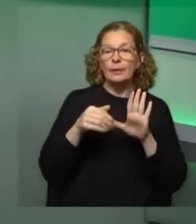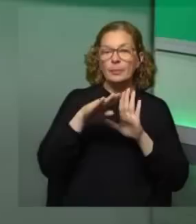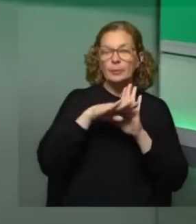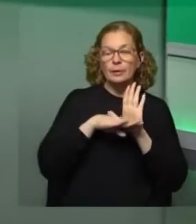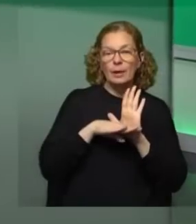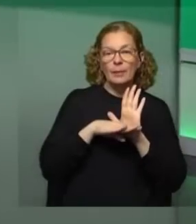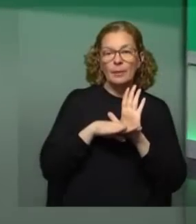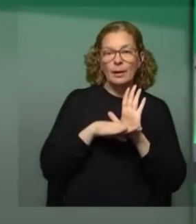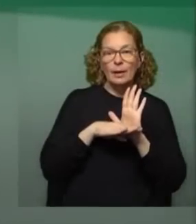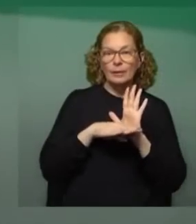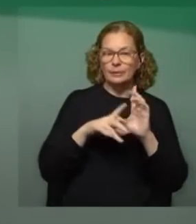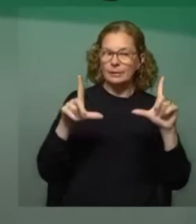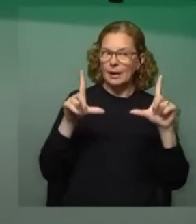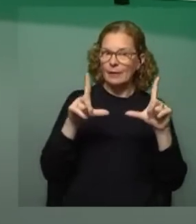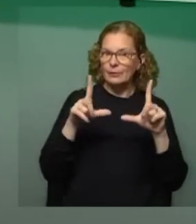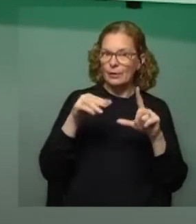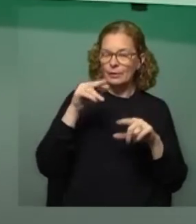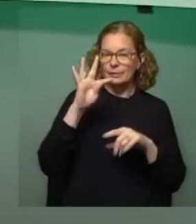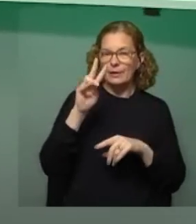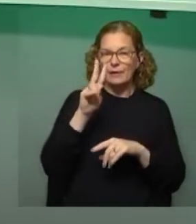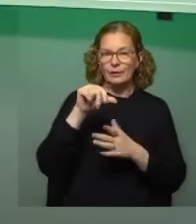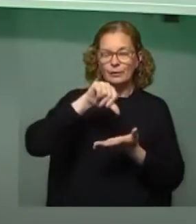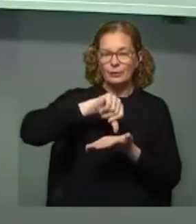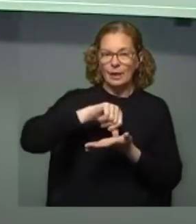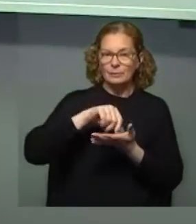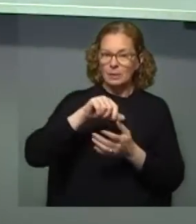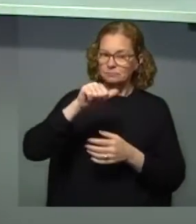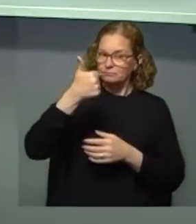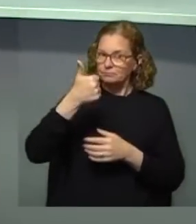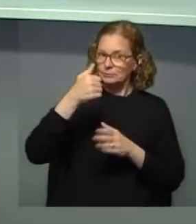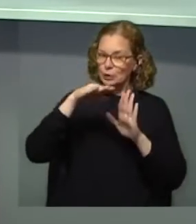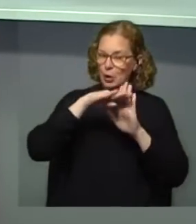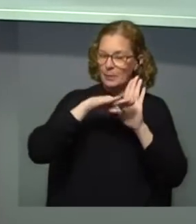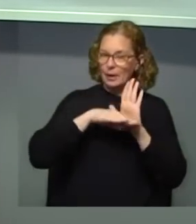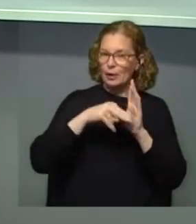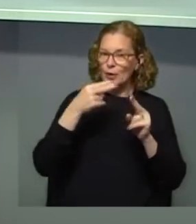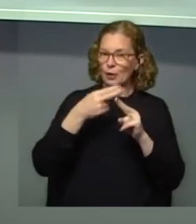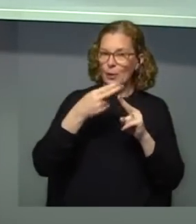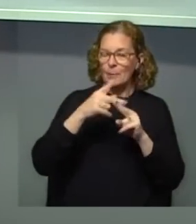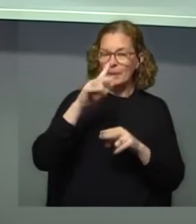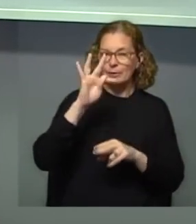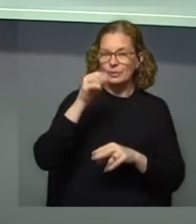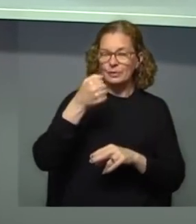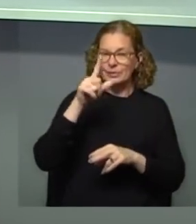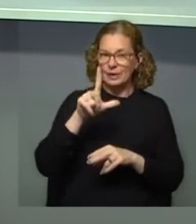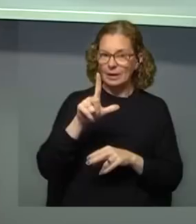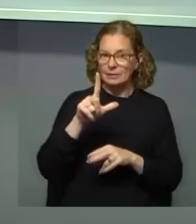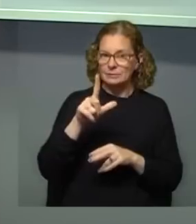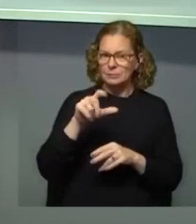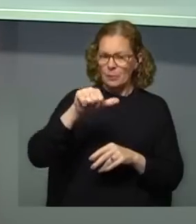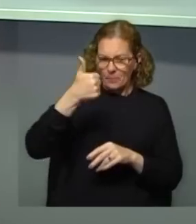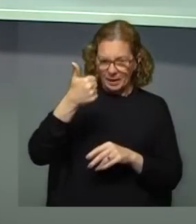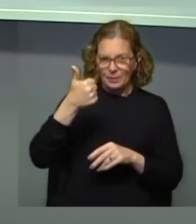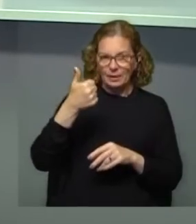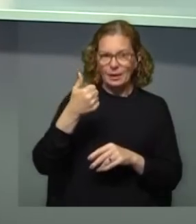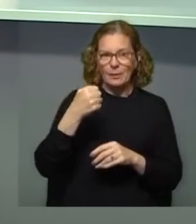producidos y coproducidos por TV ciudad están nominados a los premios tal 2022 claro y son premios